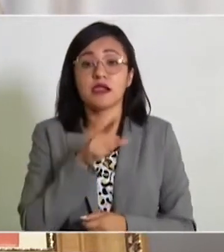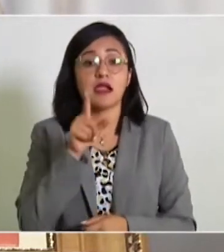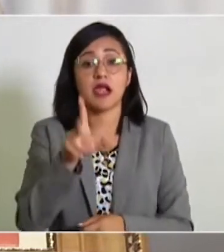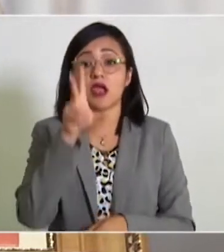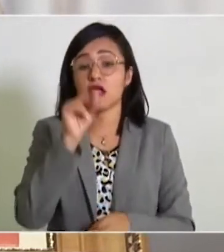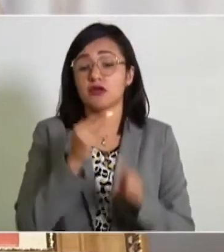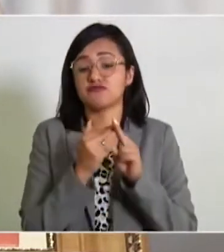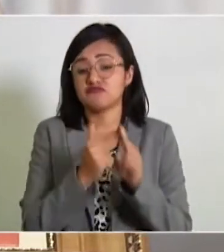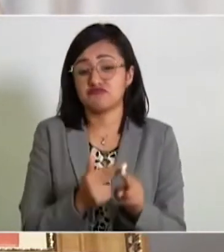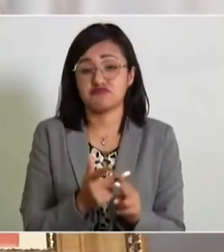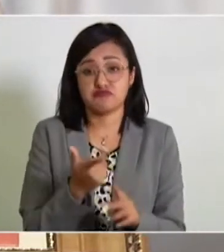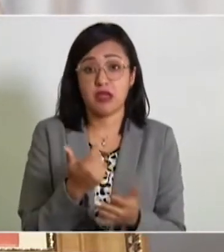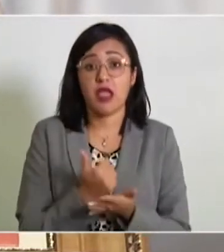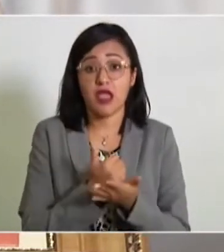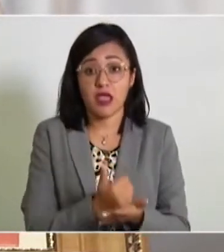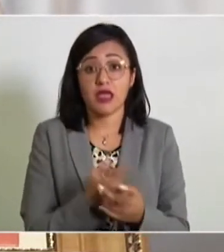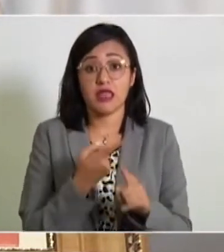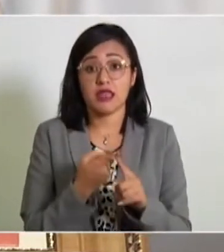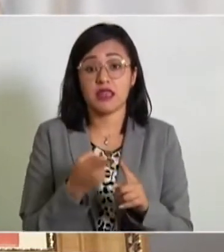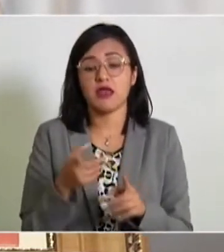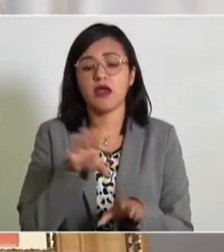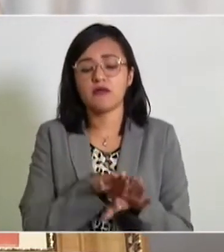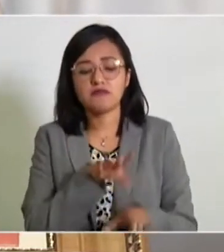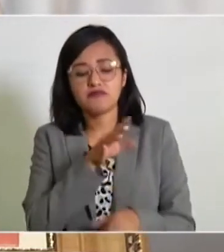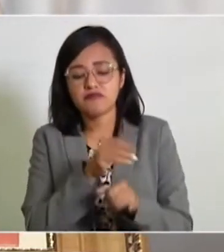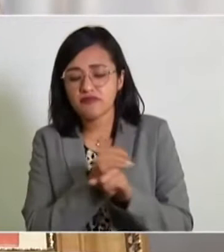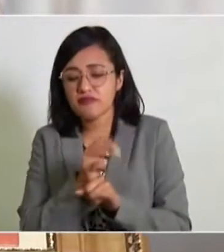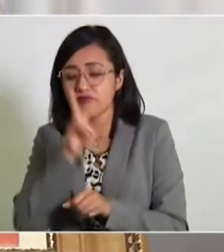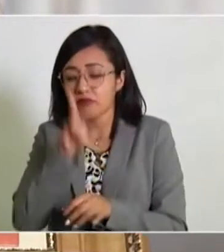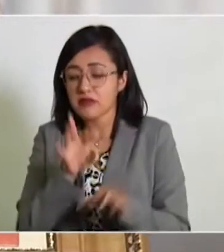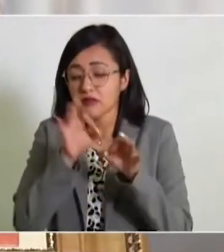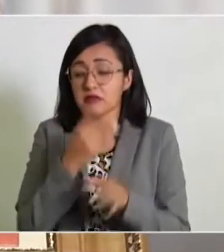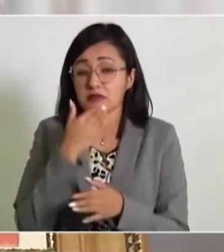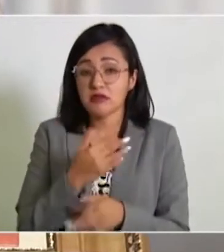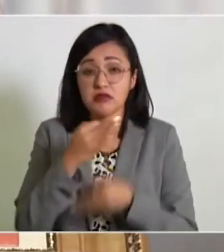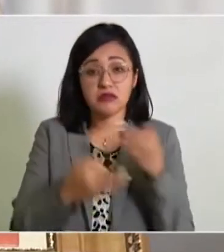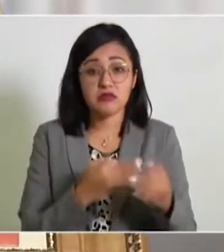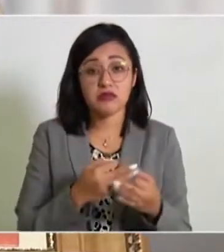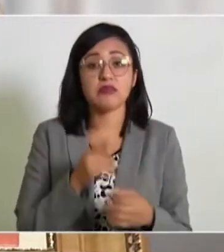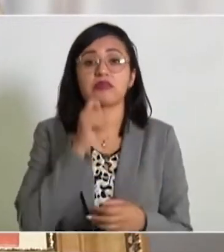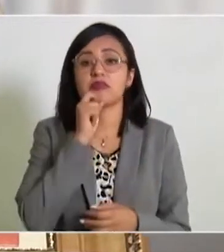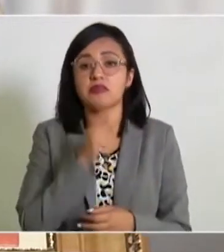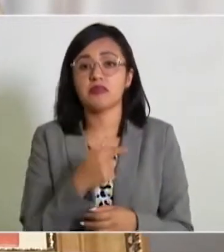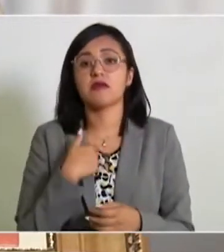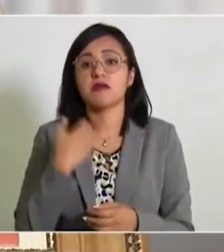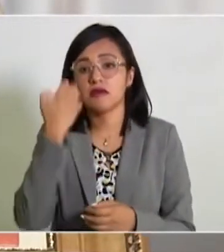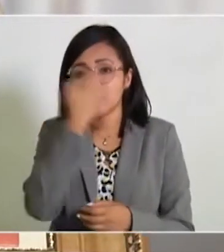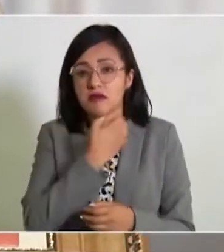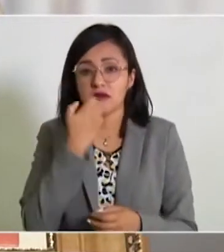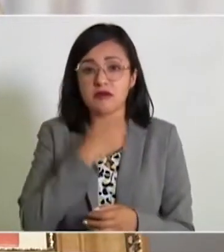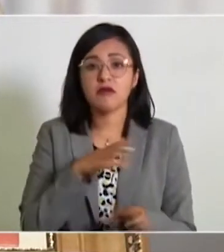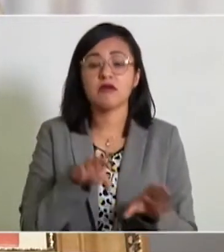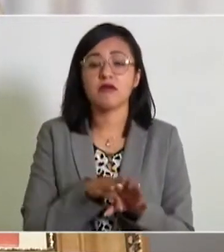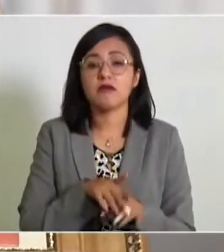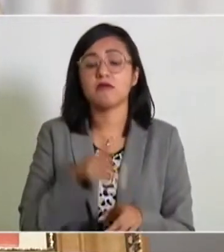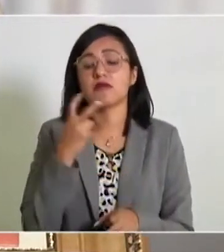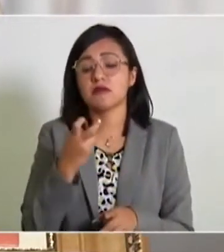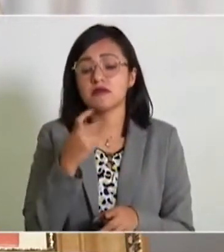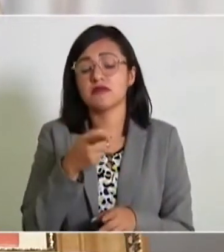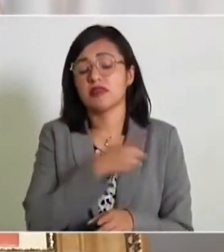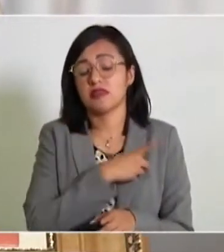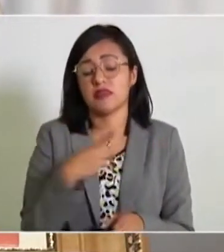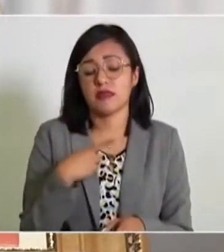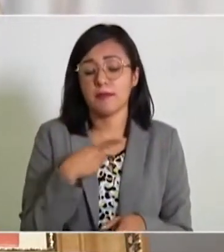no incorporan a la indagatoria de exámenes de alcoholemia